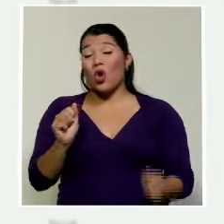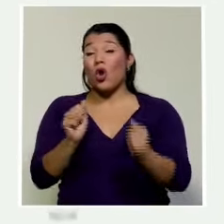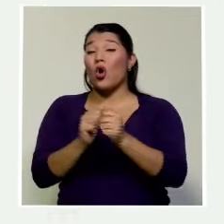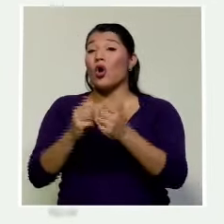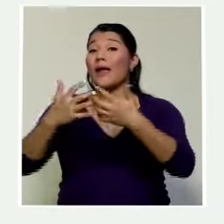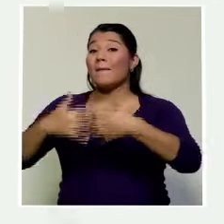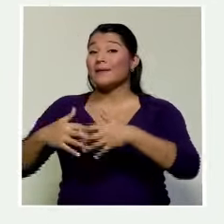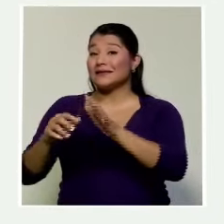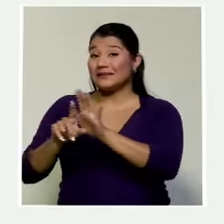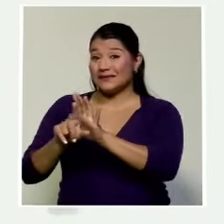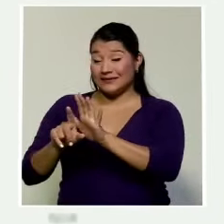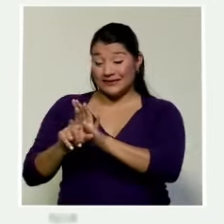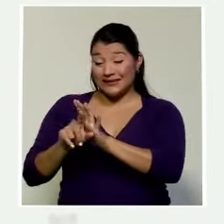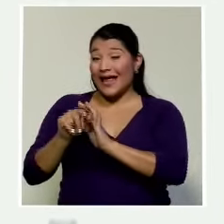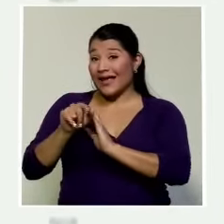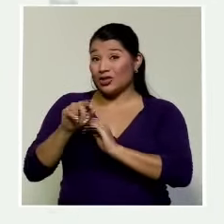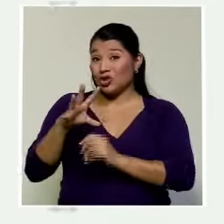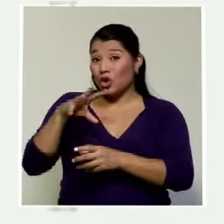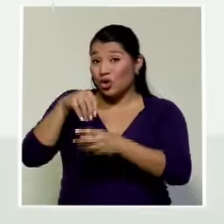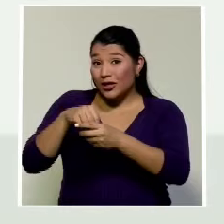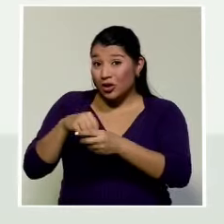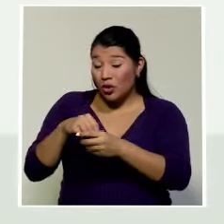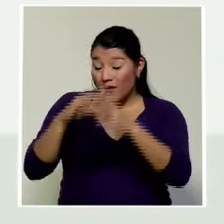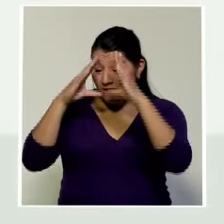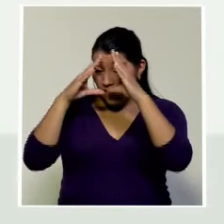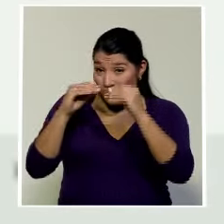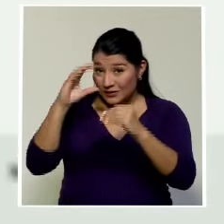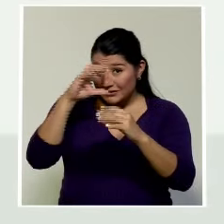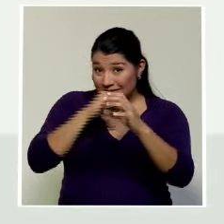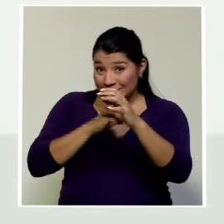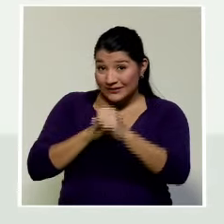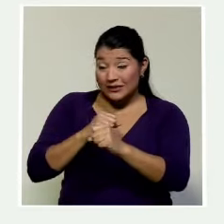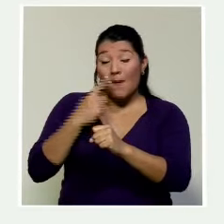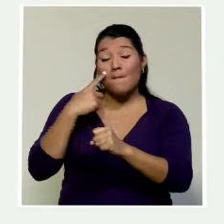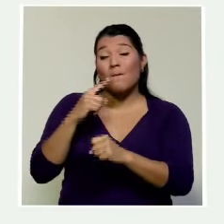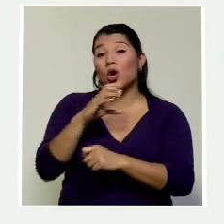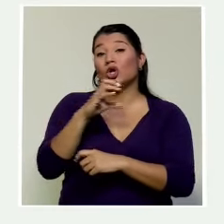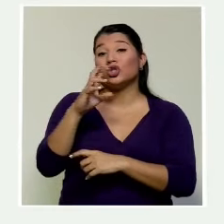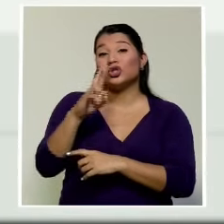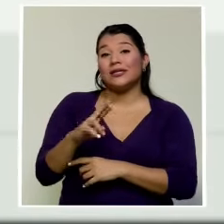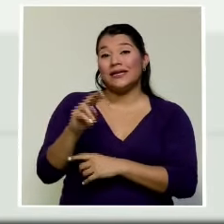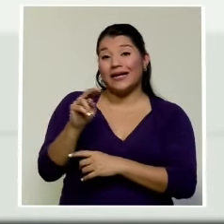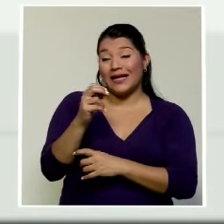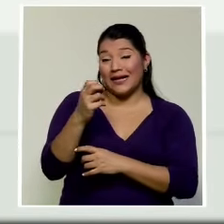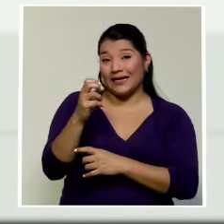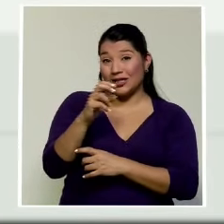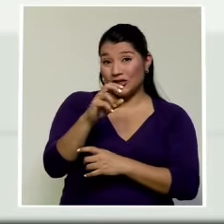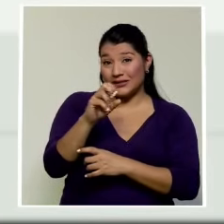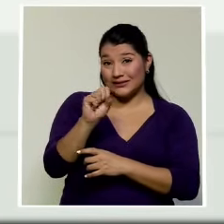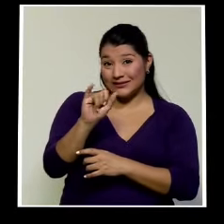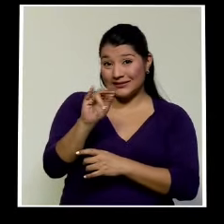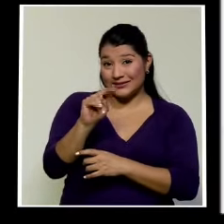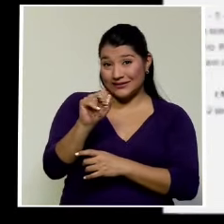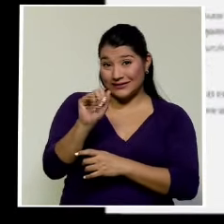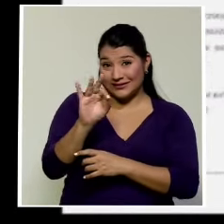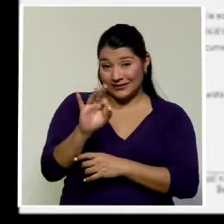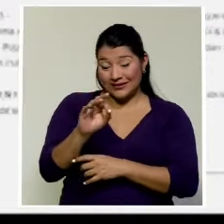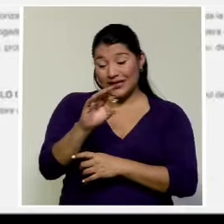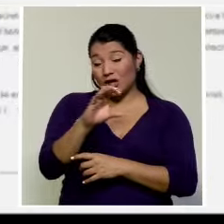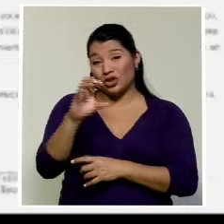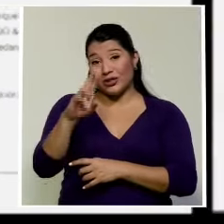Rica Noticias de Canal 13 y el Centro Latinoamericano de Investigación Periodística, CLIP. Luego